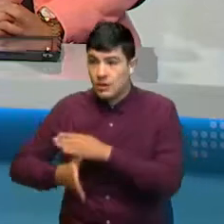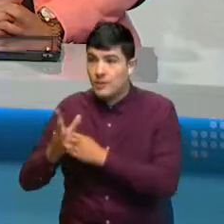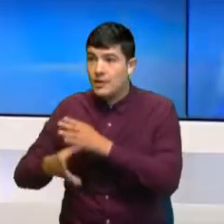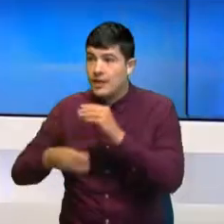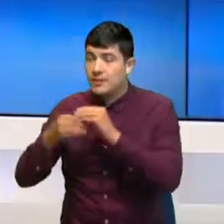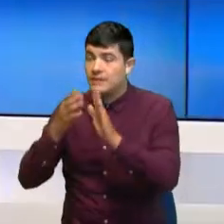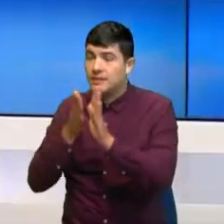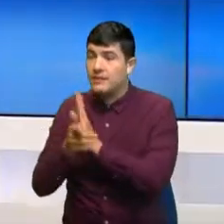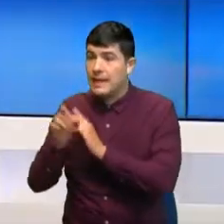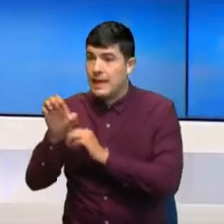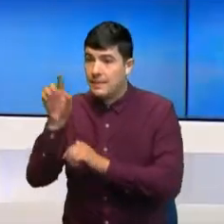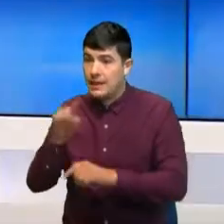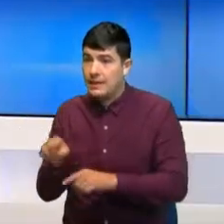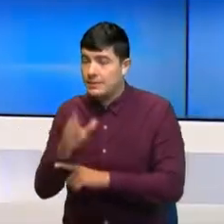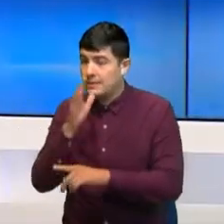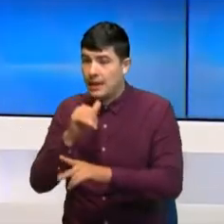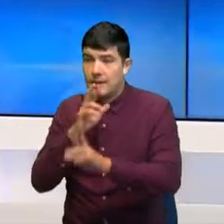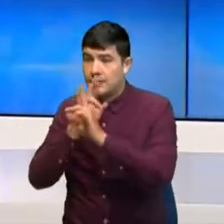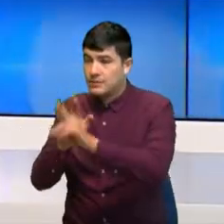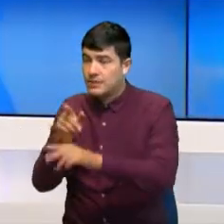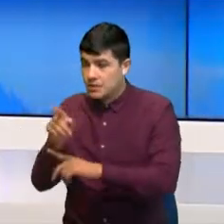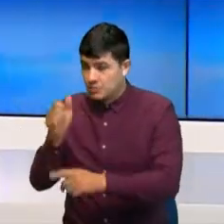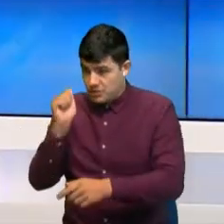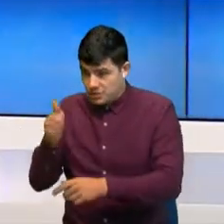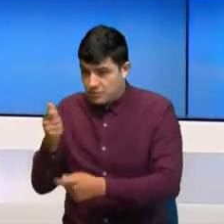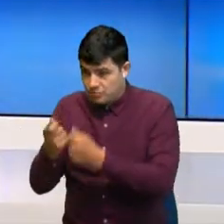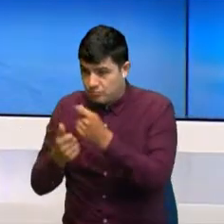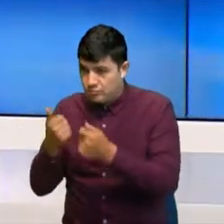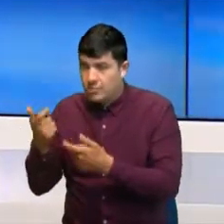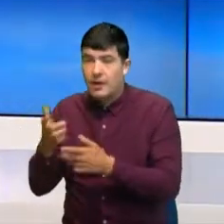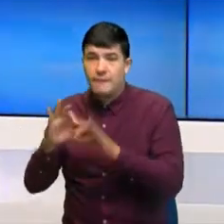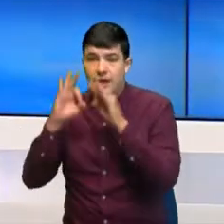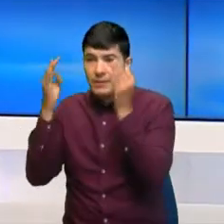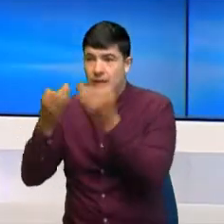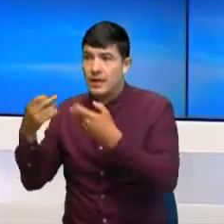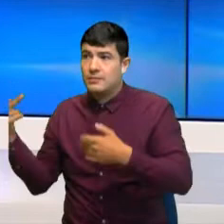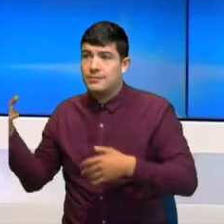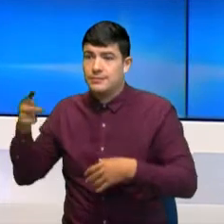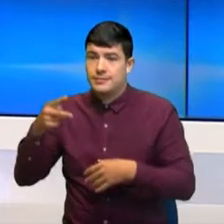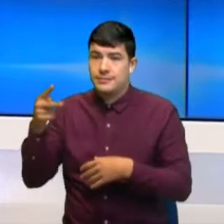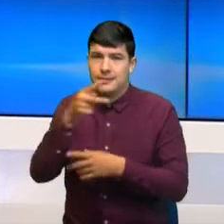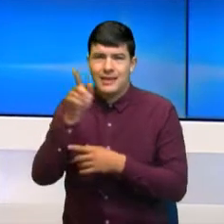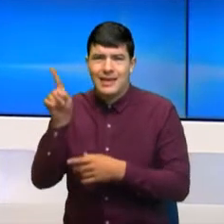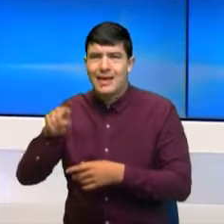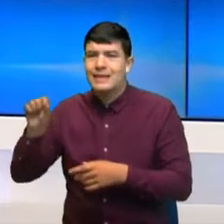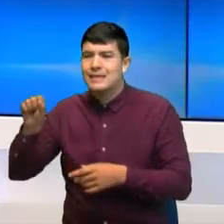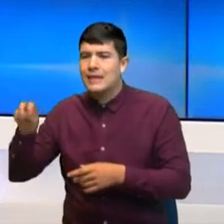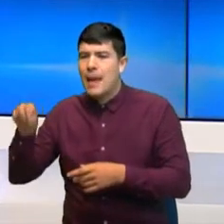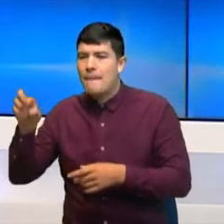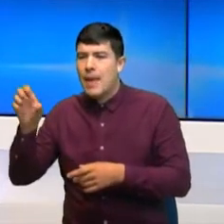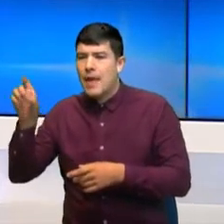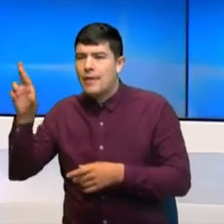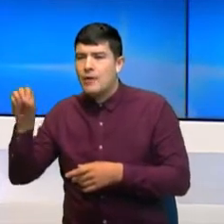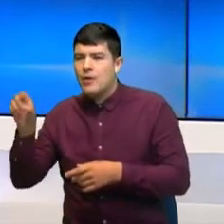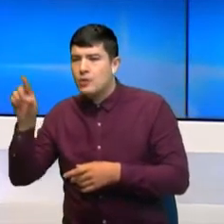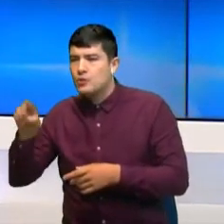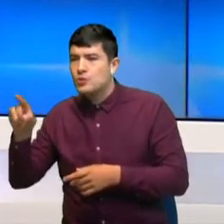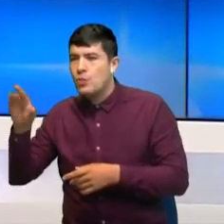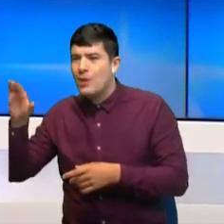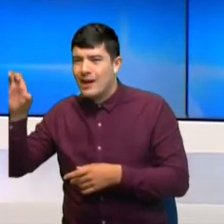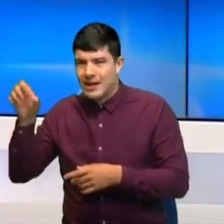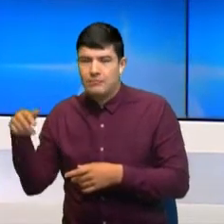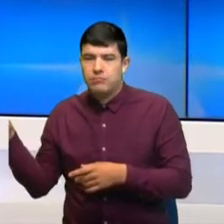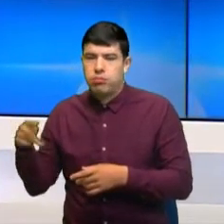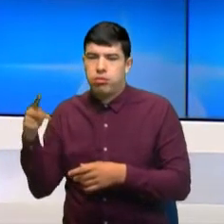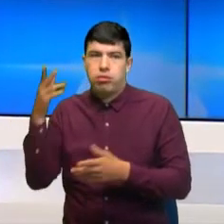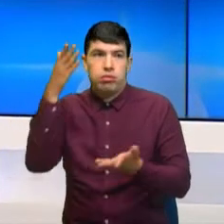Al ver que su EPS no le daba respuesta pronta, con sus propios recursos una familia viajó desde San Pedro Sucre hasta Bucaramanga. Esto en busca de